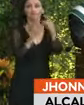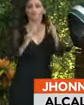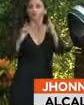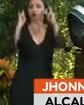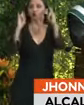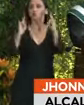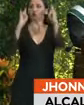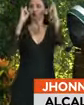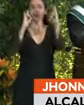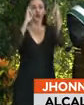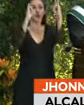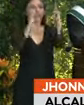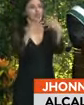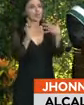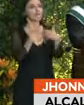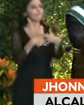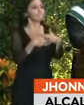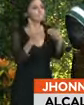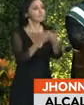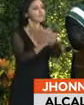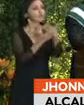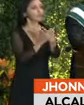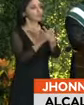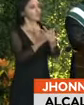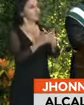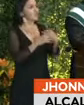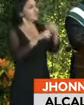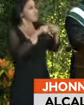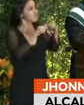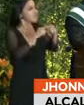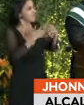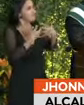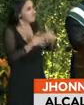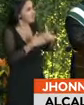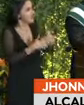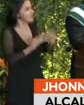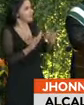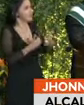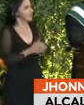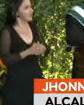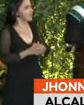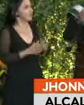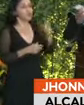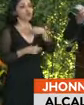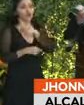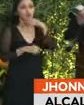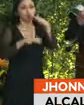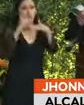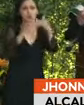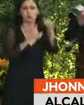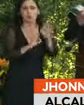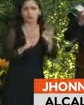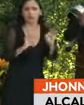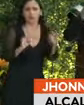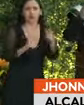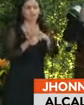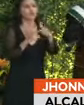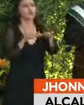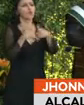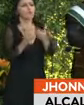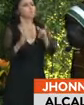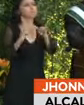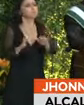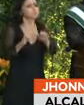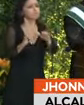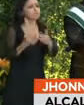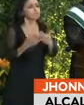edificios, nuevas empresas, nuevas industrias. Si no la construimos la ciudad, nos vamos a